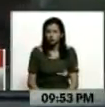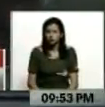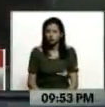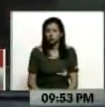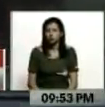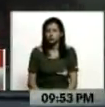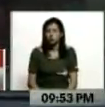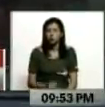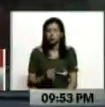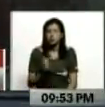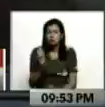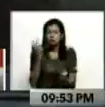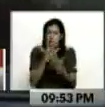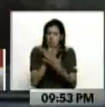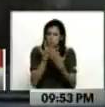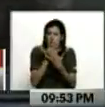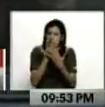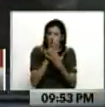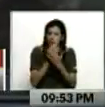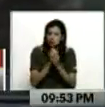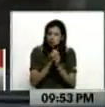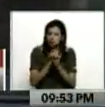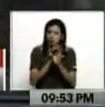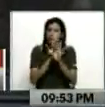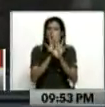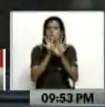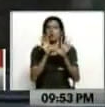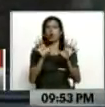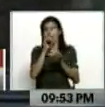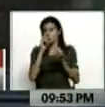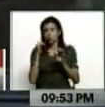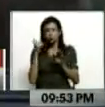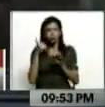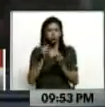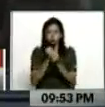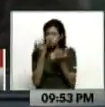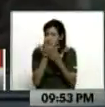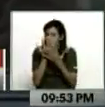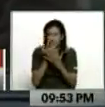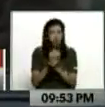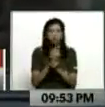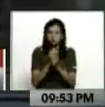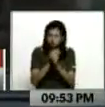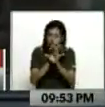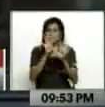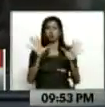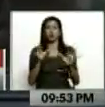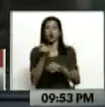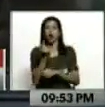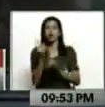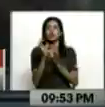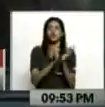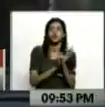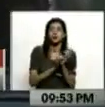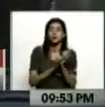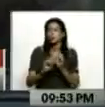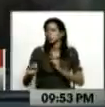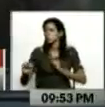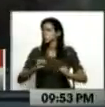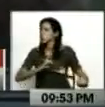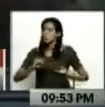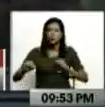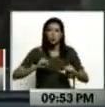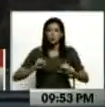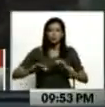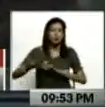camino hemos venido ando esas dudas en estos años el 11 de abril